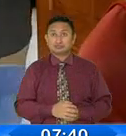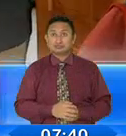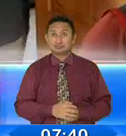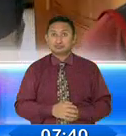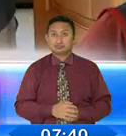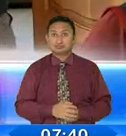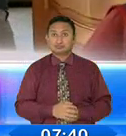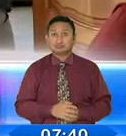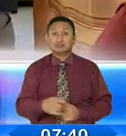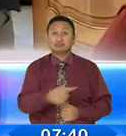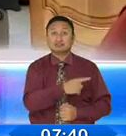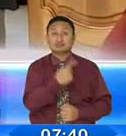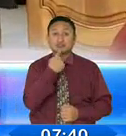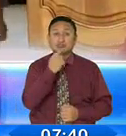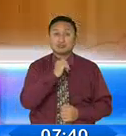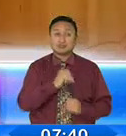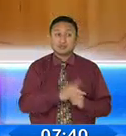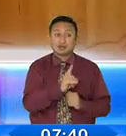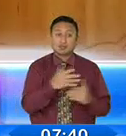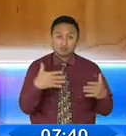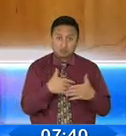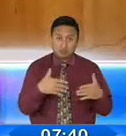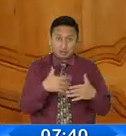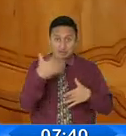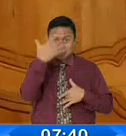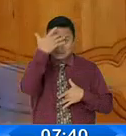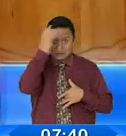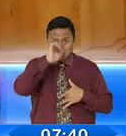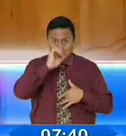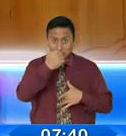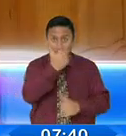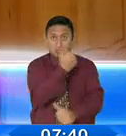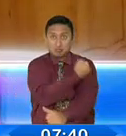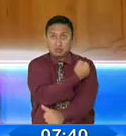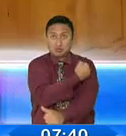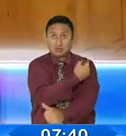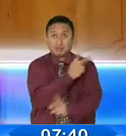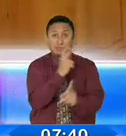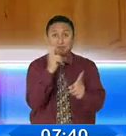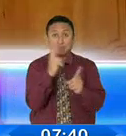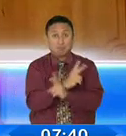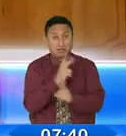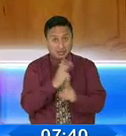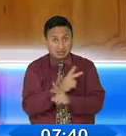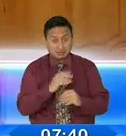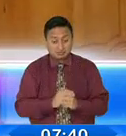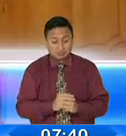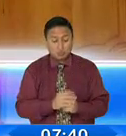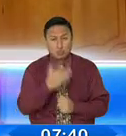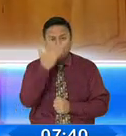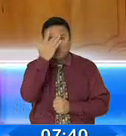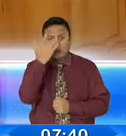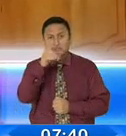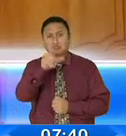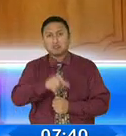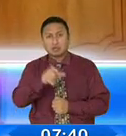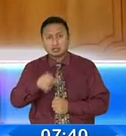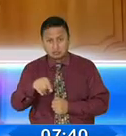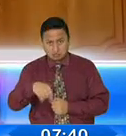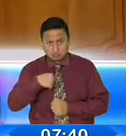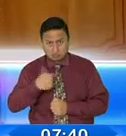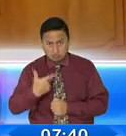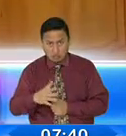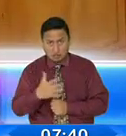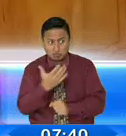ese tienen ese temor. Porque el vacuna es, dijeron que es peligroso, porque dijeron algunos ya le vacunaron,